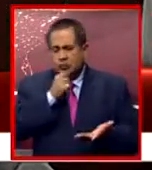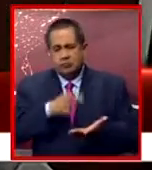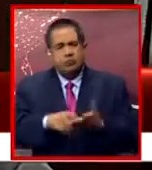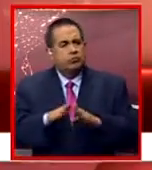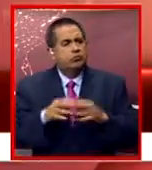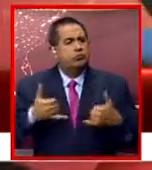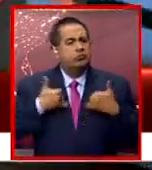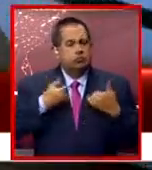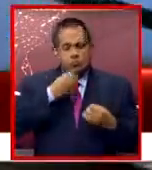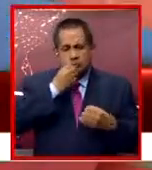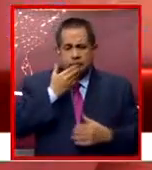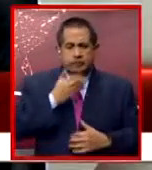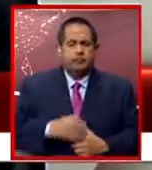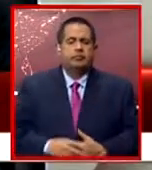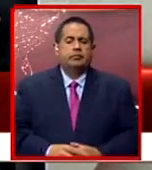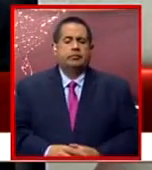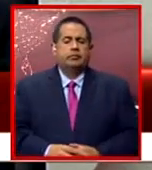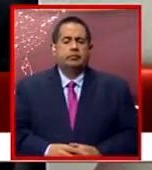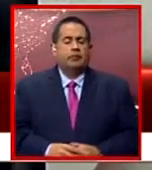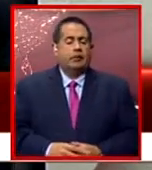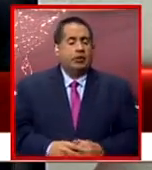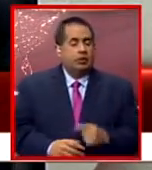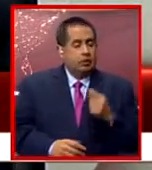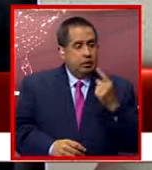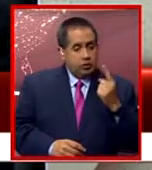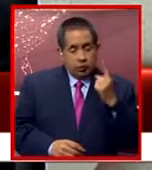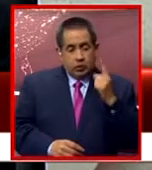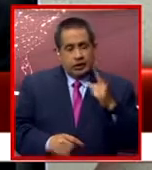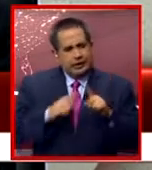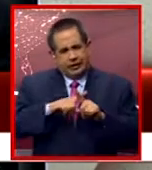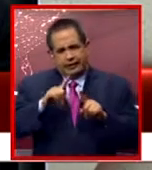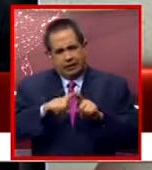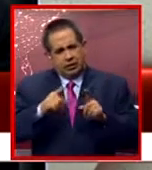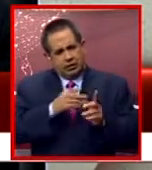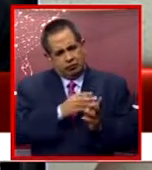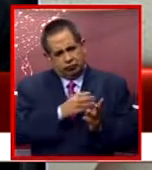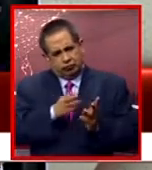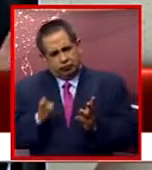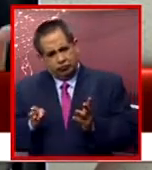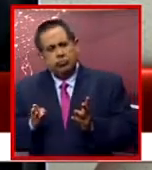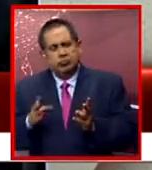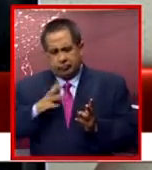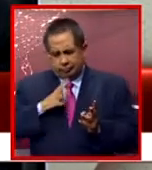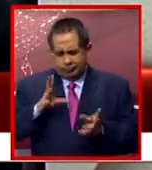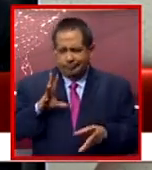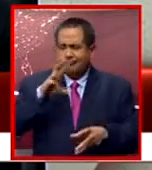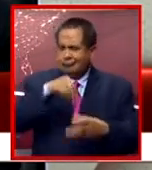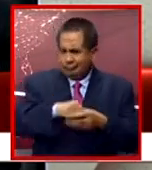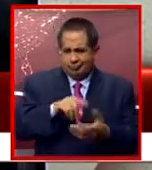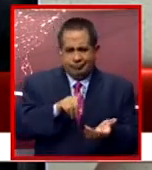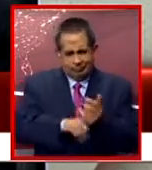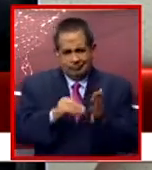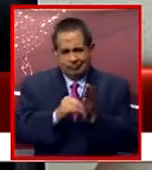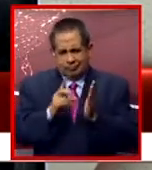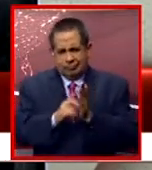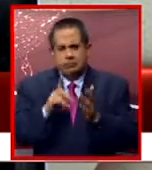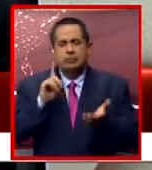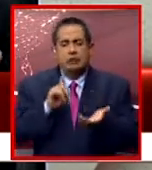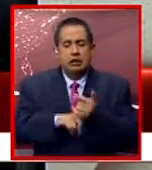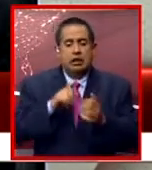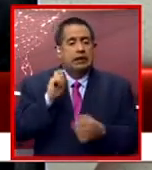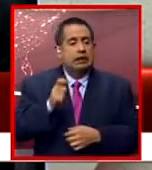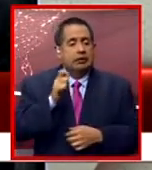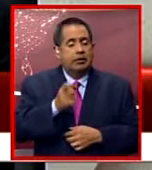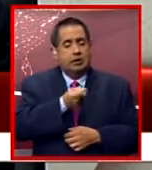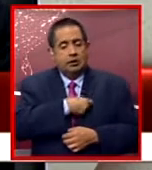este país. Una de las diversas nuevas políticas que están en el nuevo modelo educativo es una que se llama